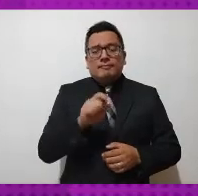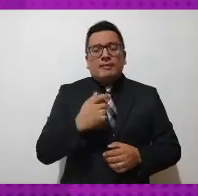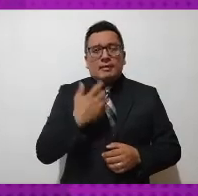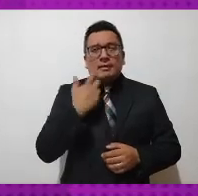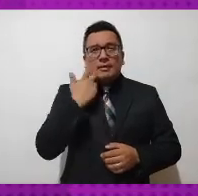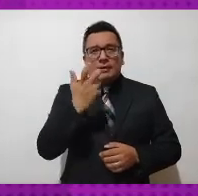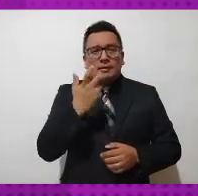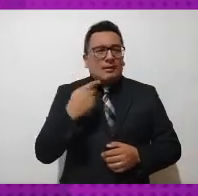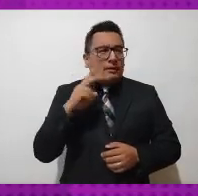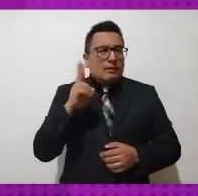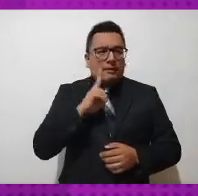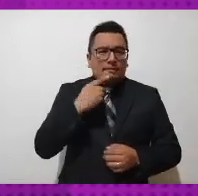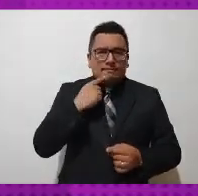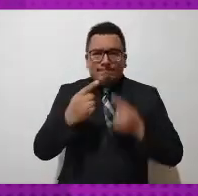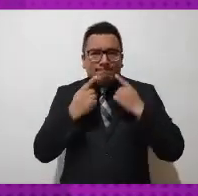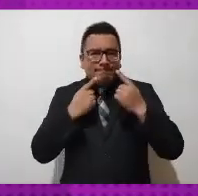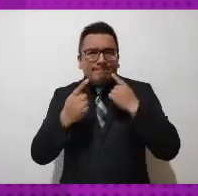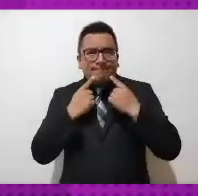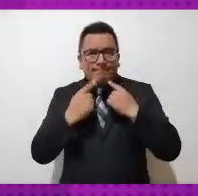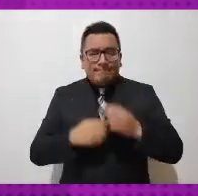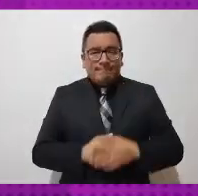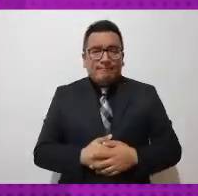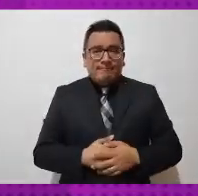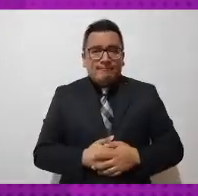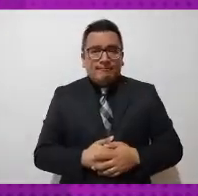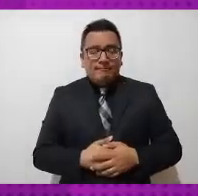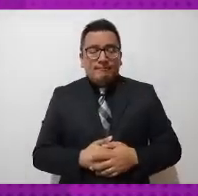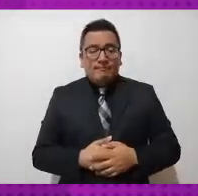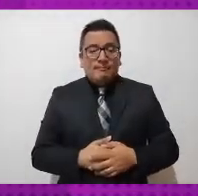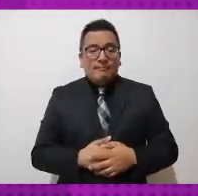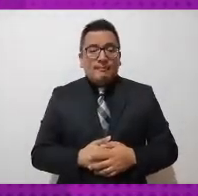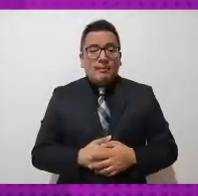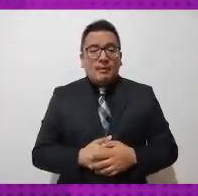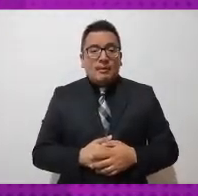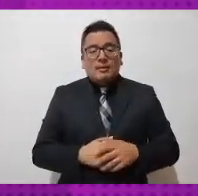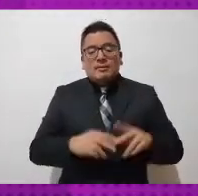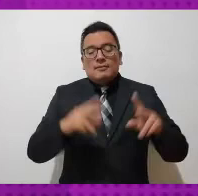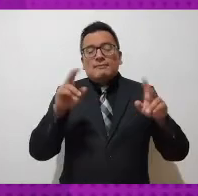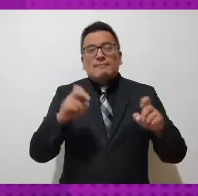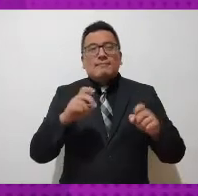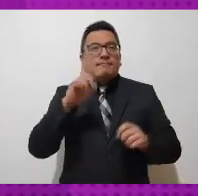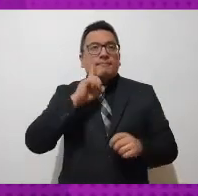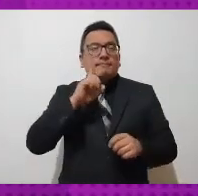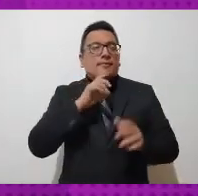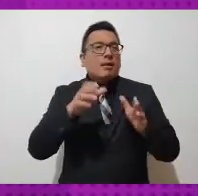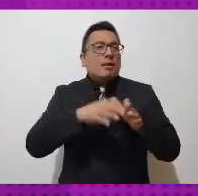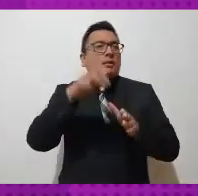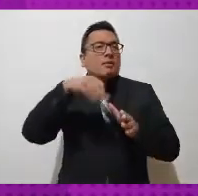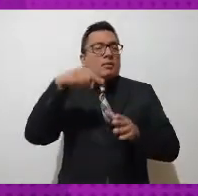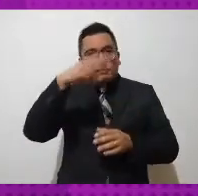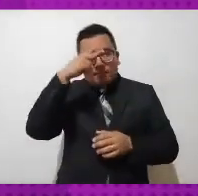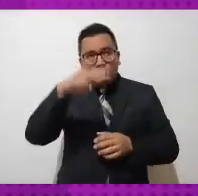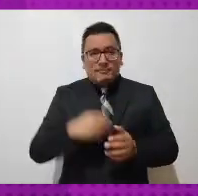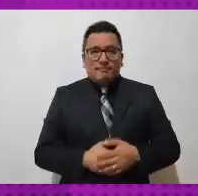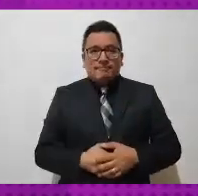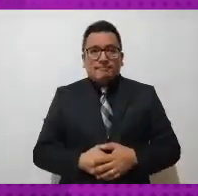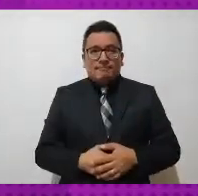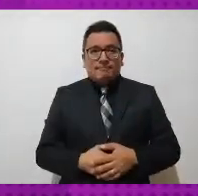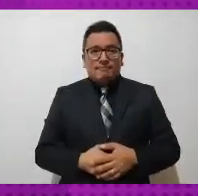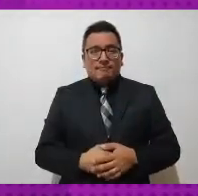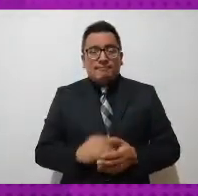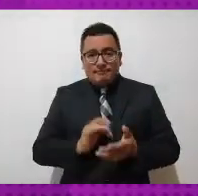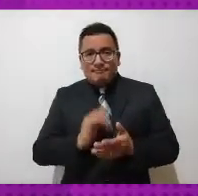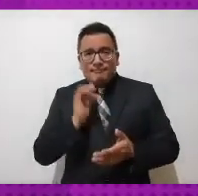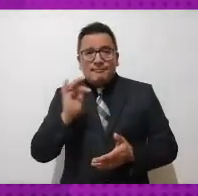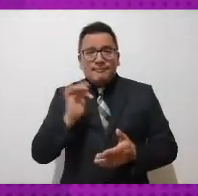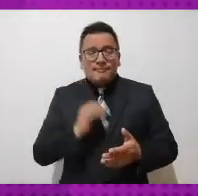ustedes esta mesa de foro, este foro por el voto de las mujeres en México. Muchísimas